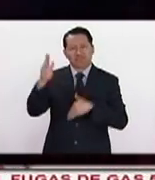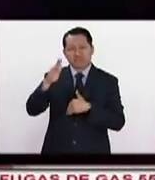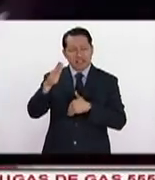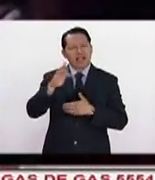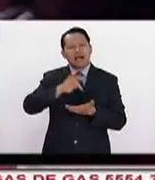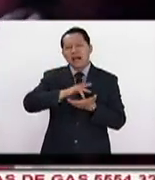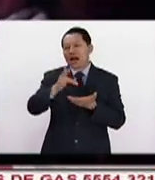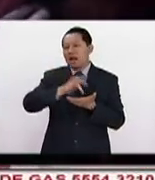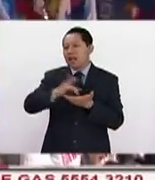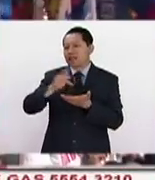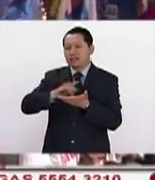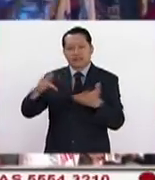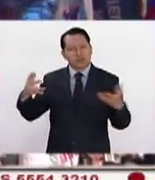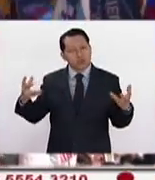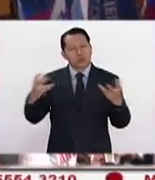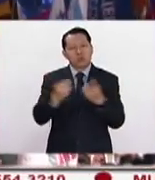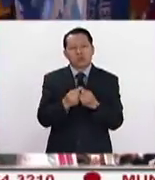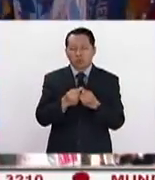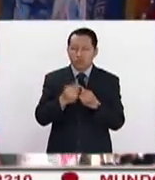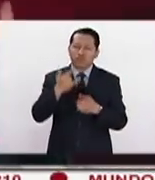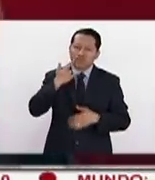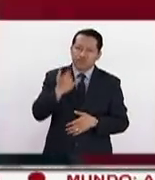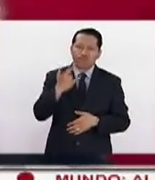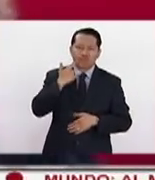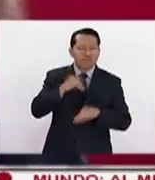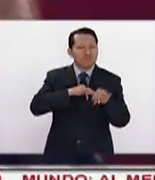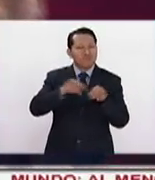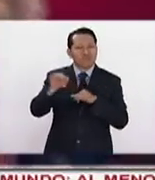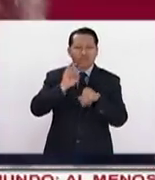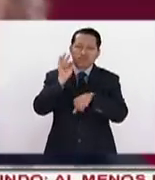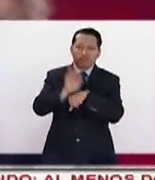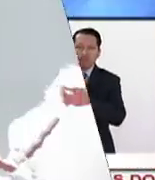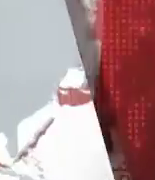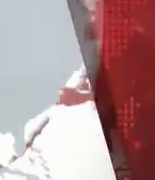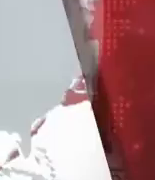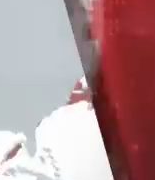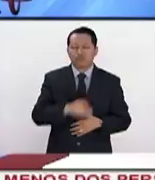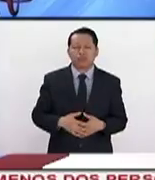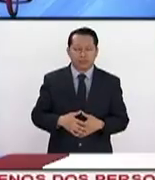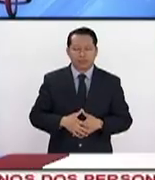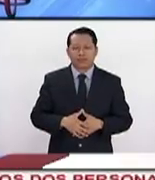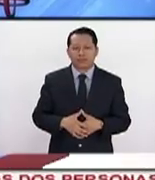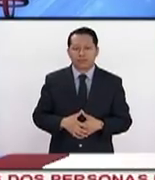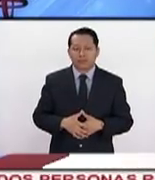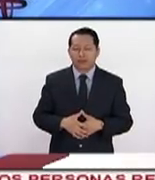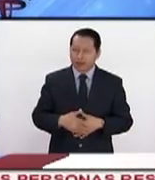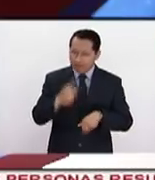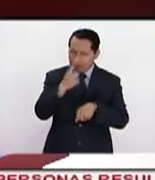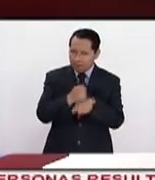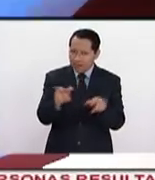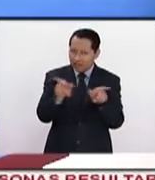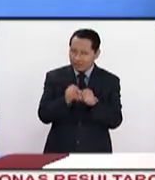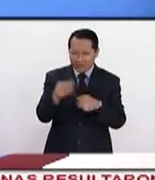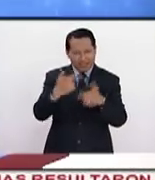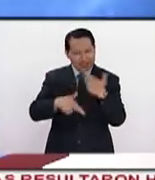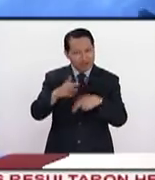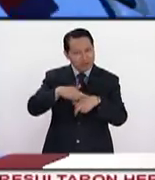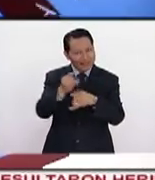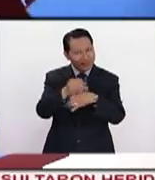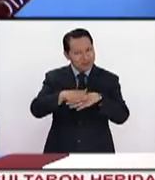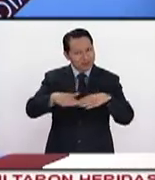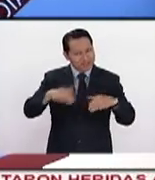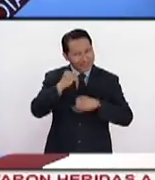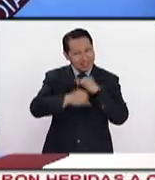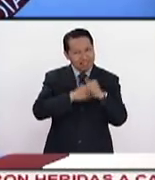Muchas gracias. Juntos haremos un gran trabajo en nombre de Rusia. Vamos a nuestro primer resumen. Regresamos con más